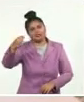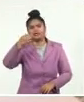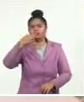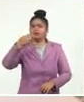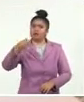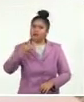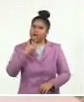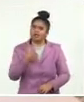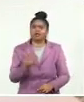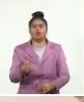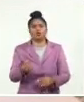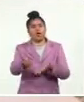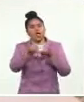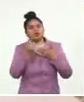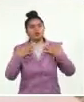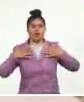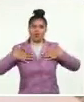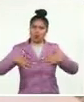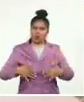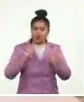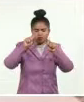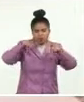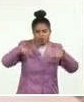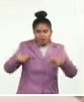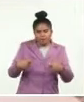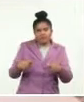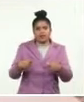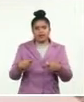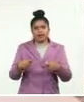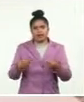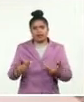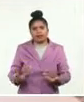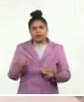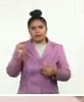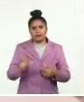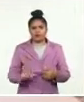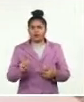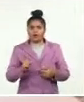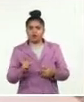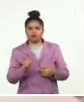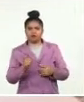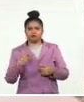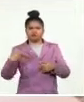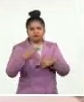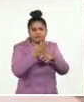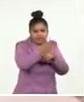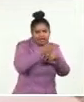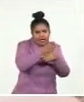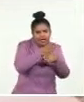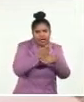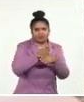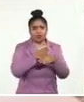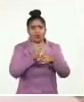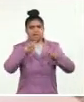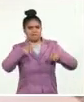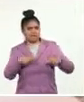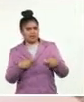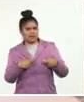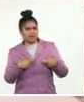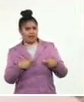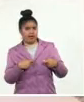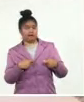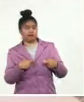transcurridos y no a no caer en una amputación de su pierna no ser una carga social